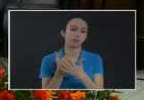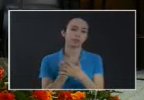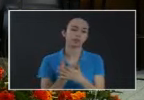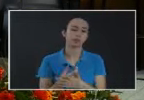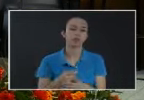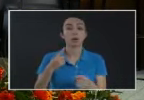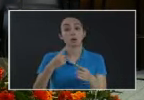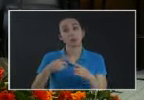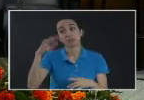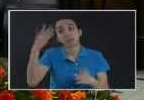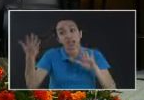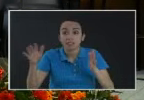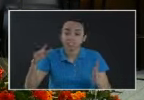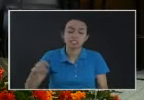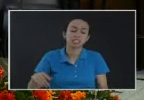Porque te traicionaron.